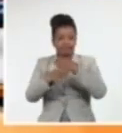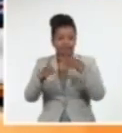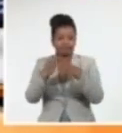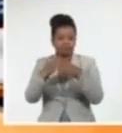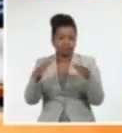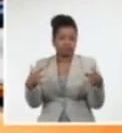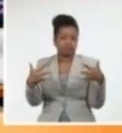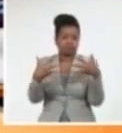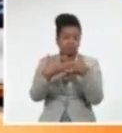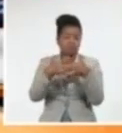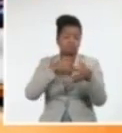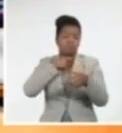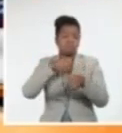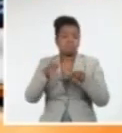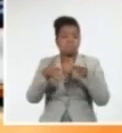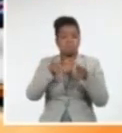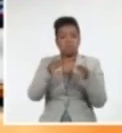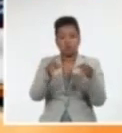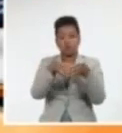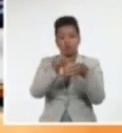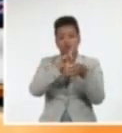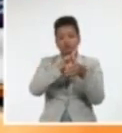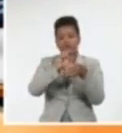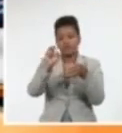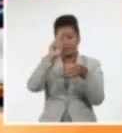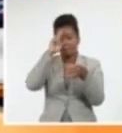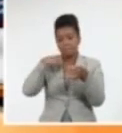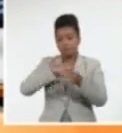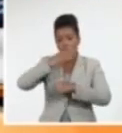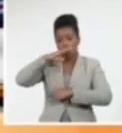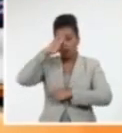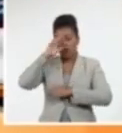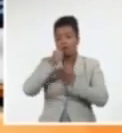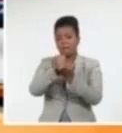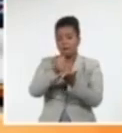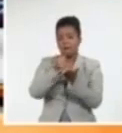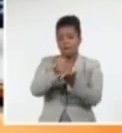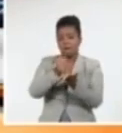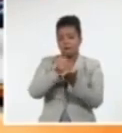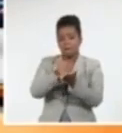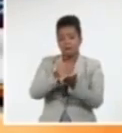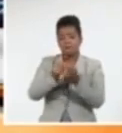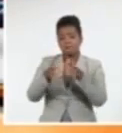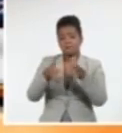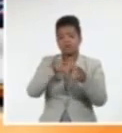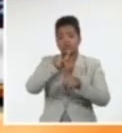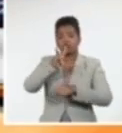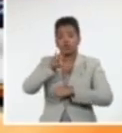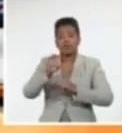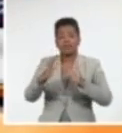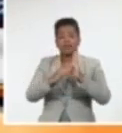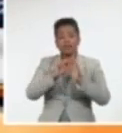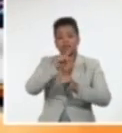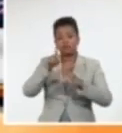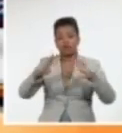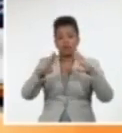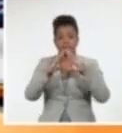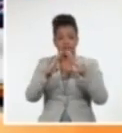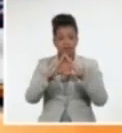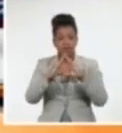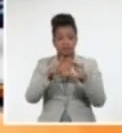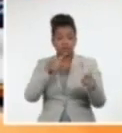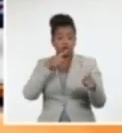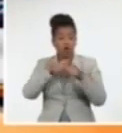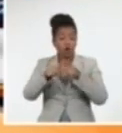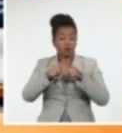100 profesionales cubanos han brindado su servicio a esta nación de casi 120 mil habitantes. Otro dato a tener en